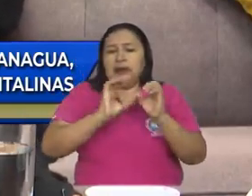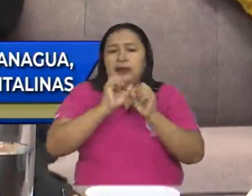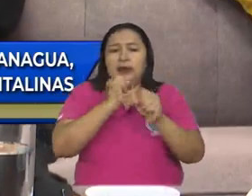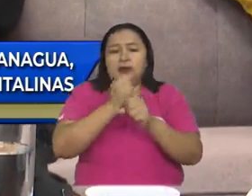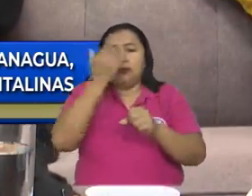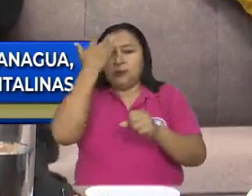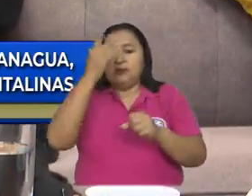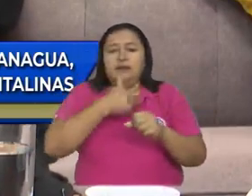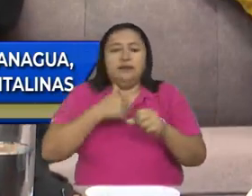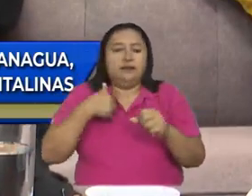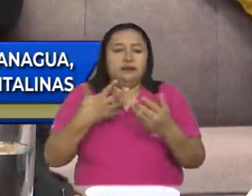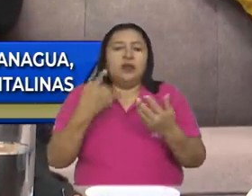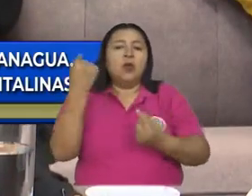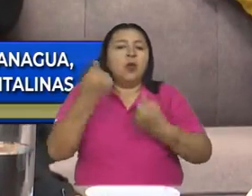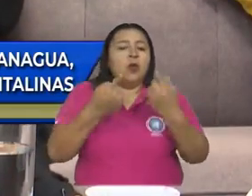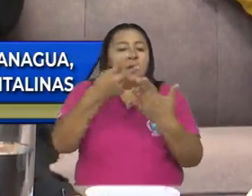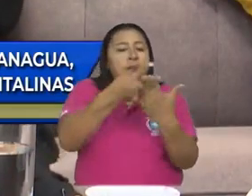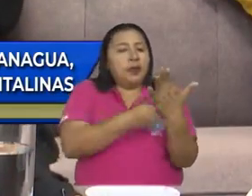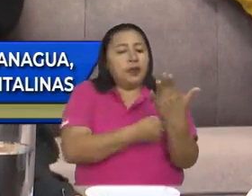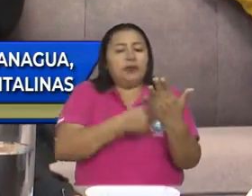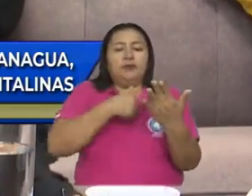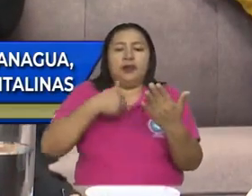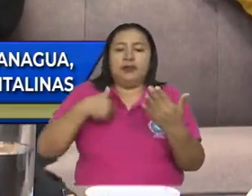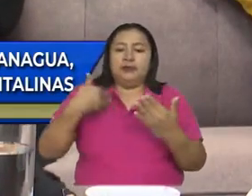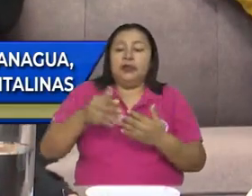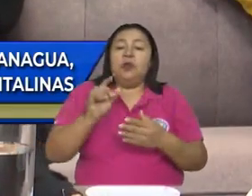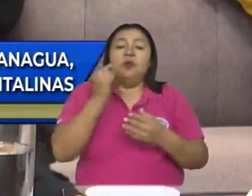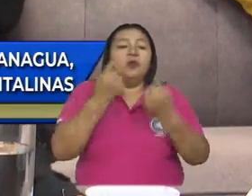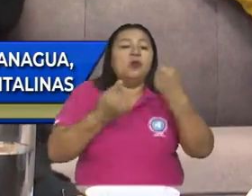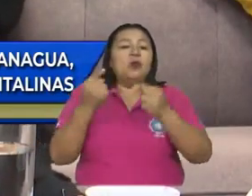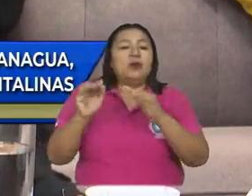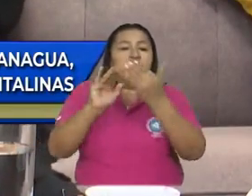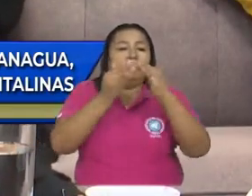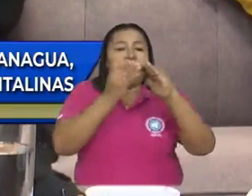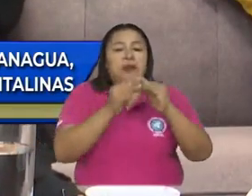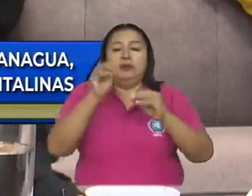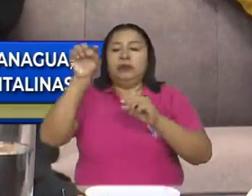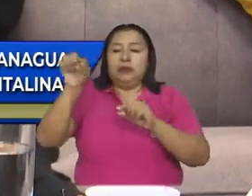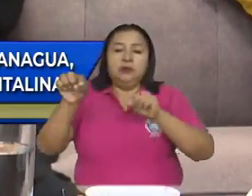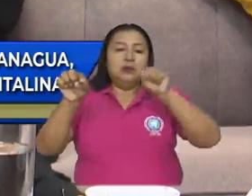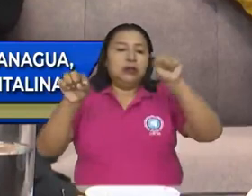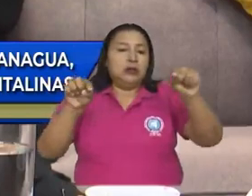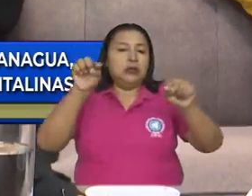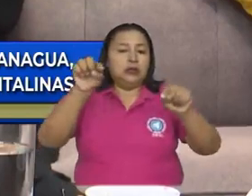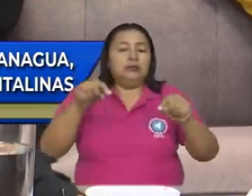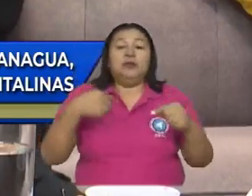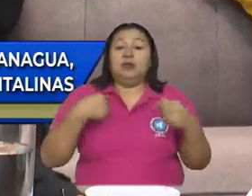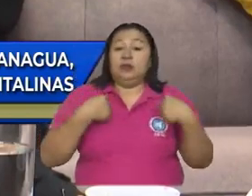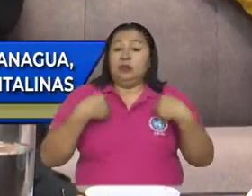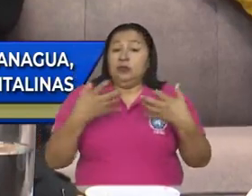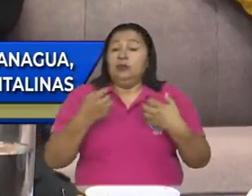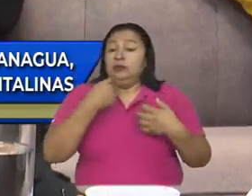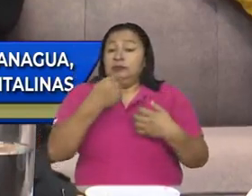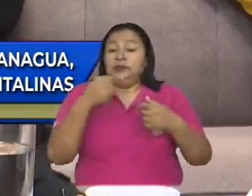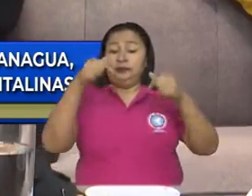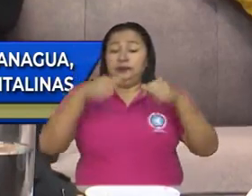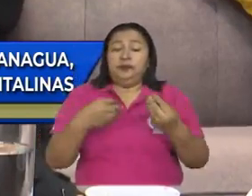año, qué proyecto vamos a llevar a diferentes barrios. Y yo quiero decirlo con mucha, mucha alegría, este